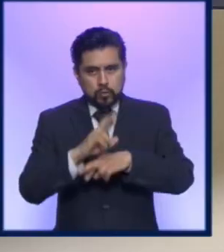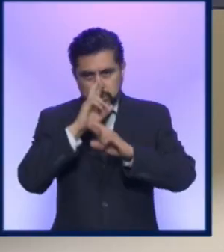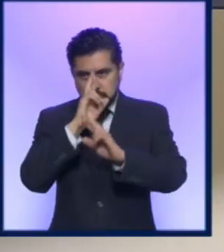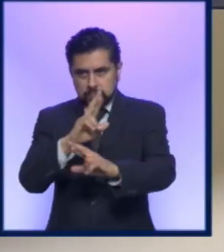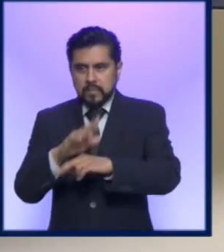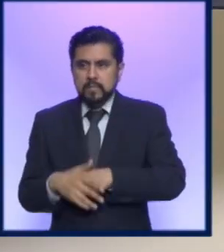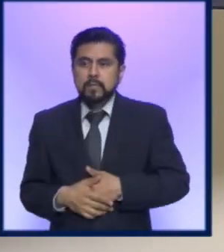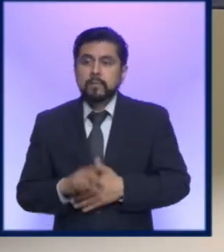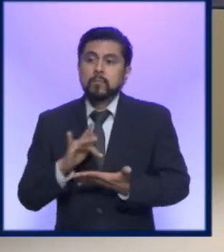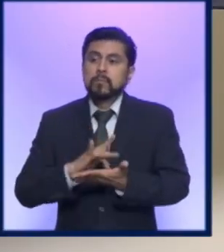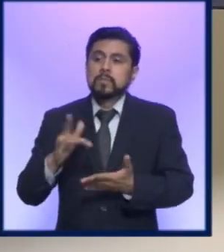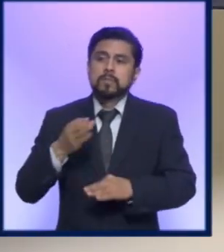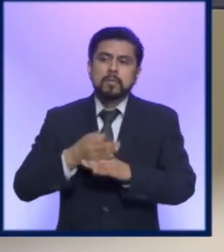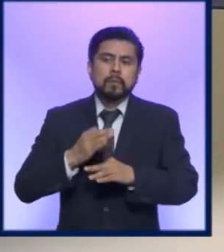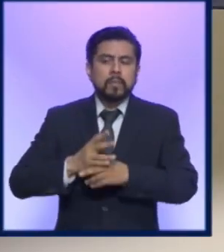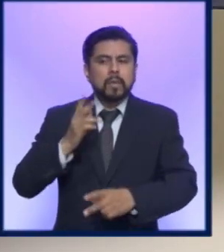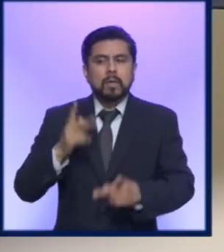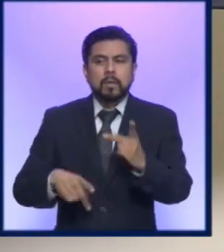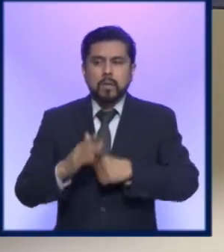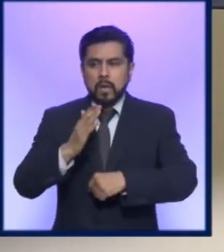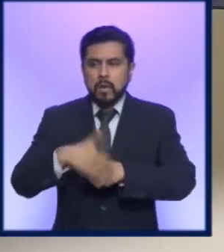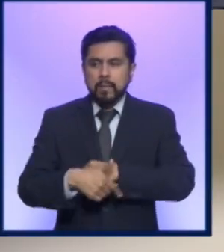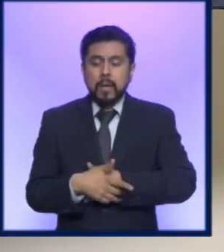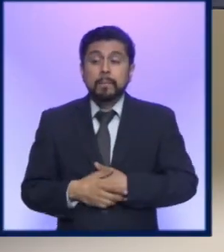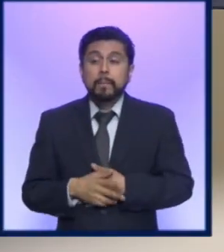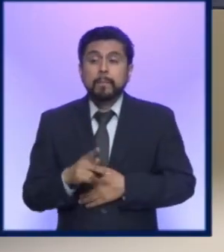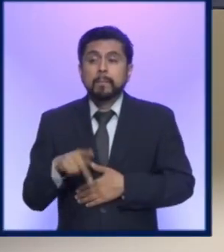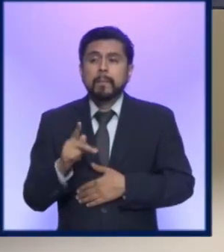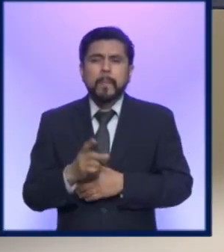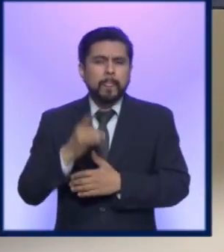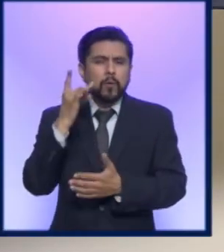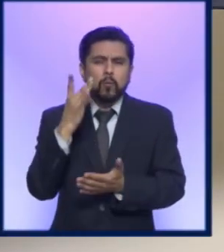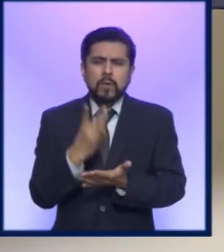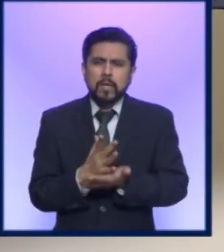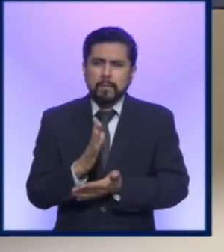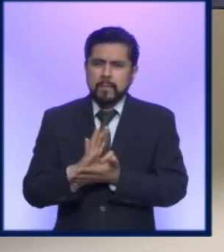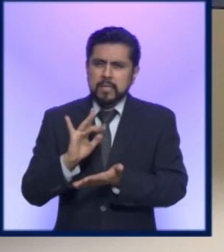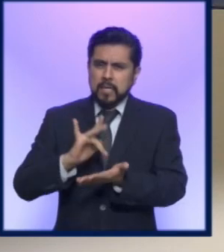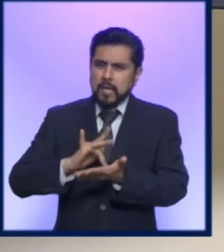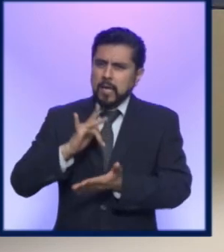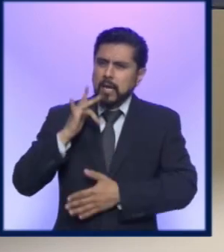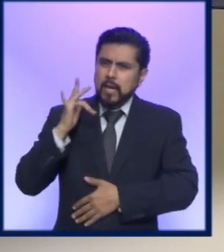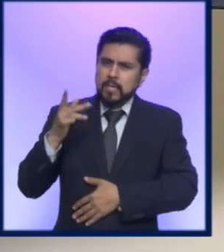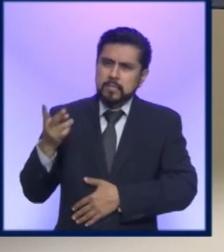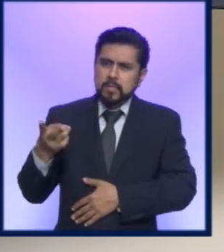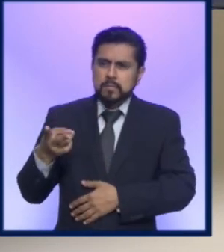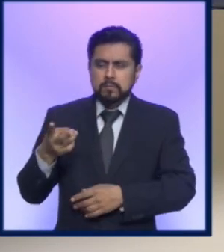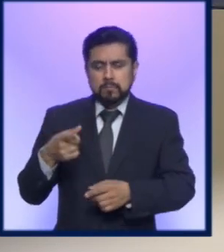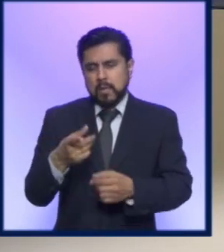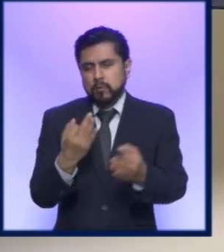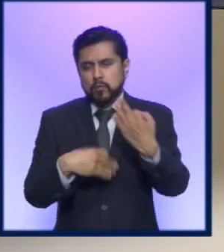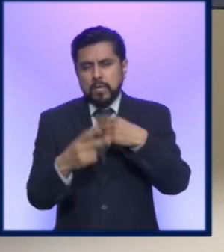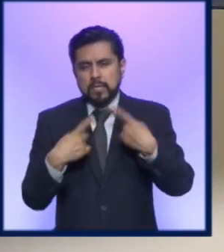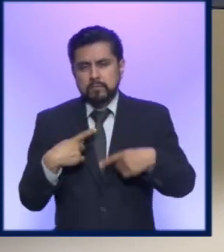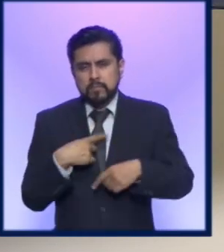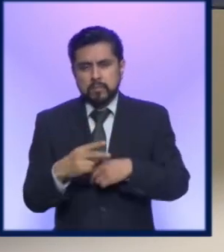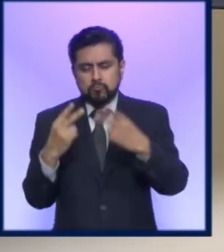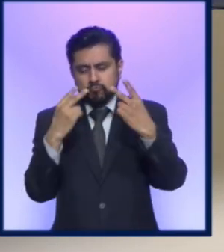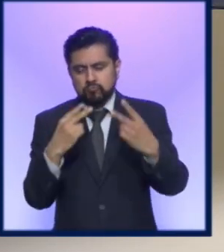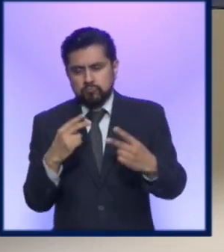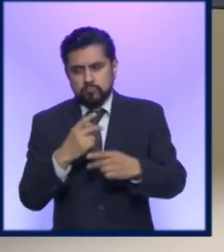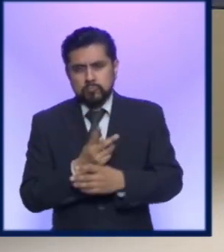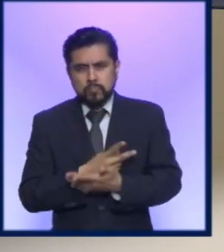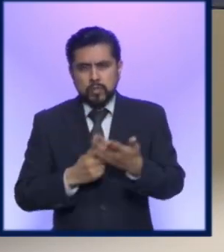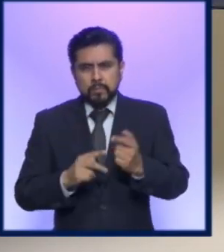pero por hoy tenemos que concluir el programa y no nos queda más que agradecerte por ha habernos acompañado a una emisión más de rubro y